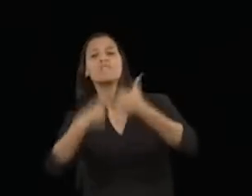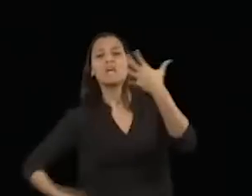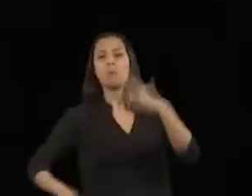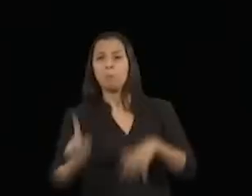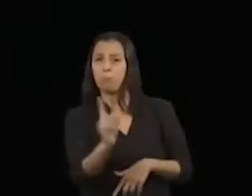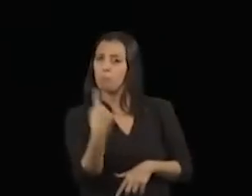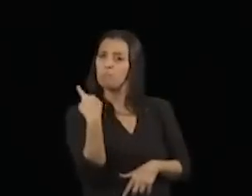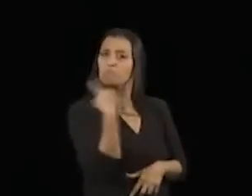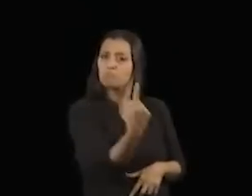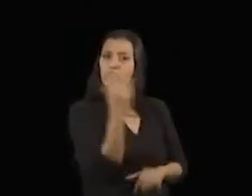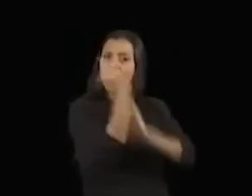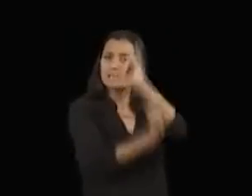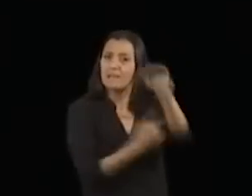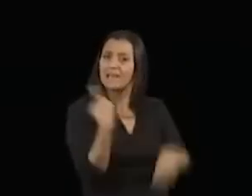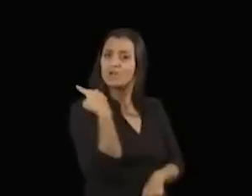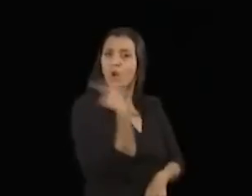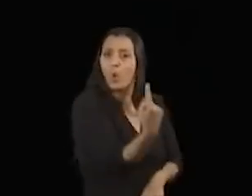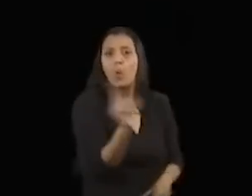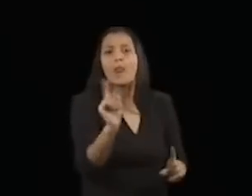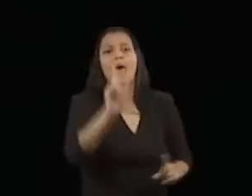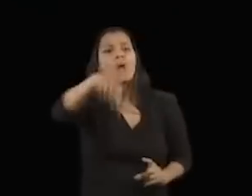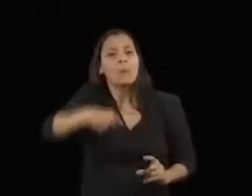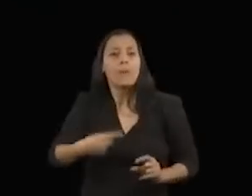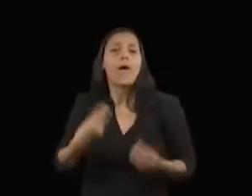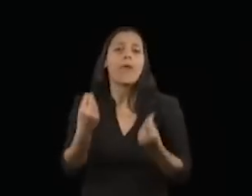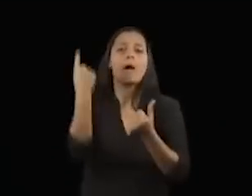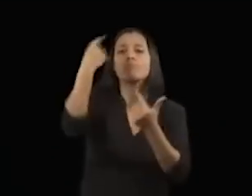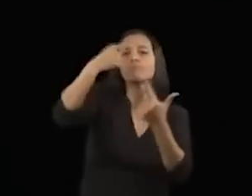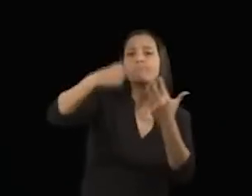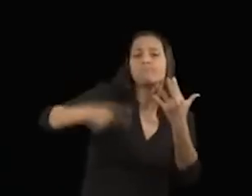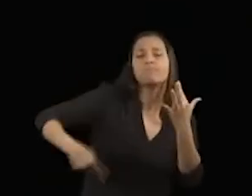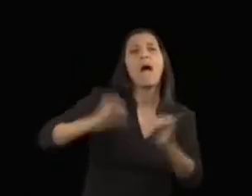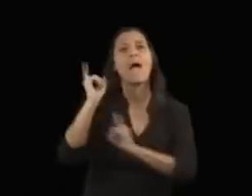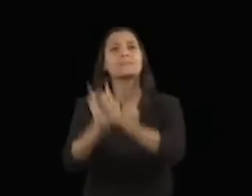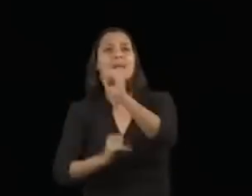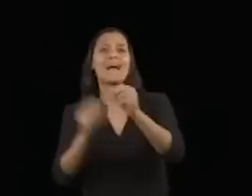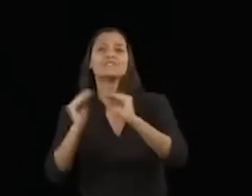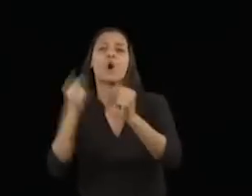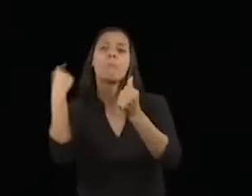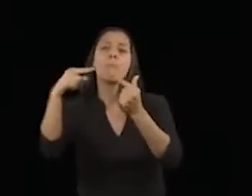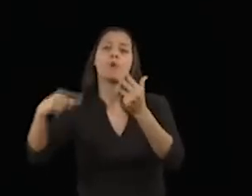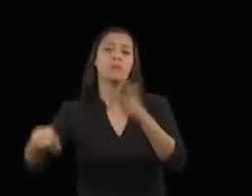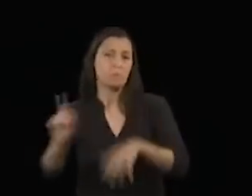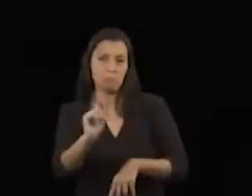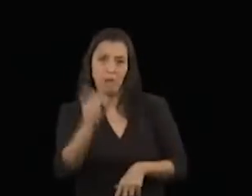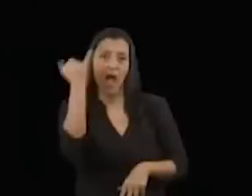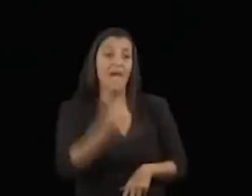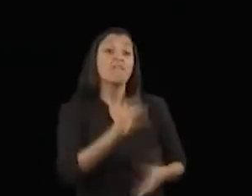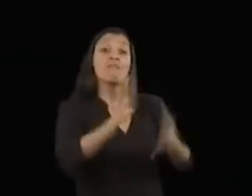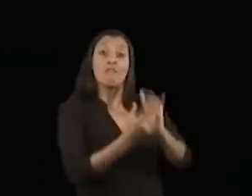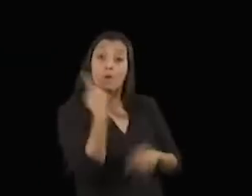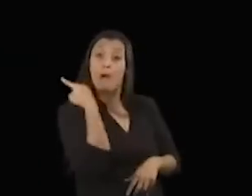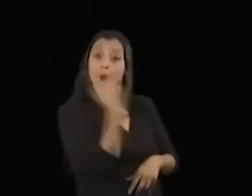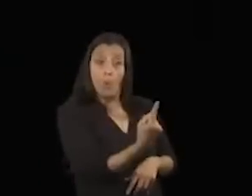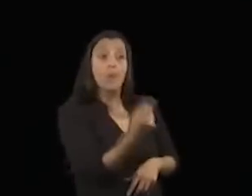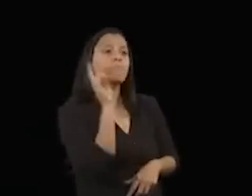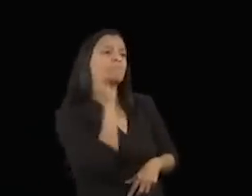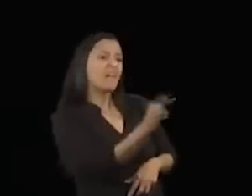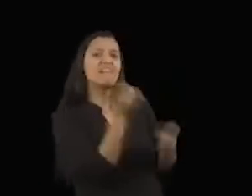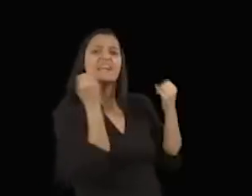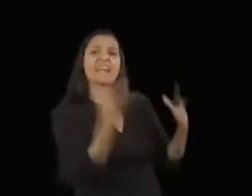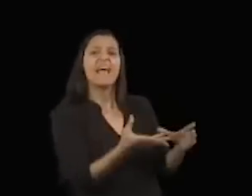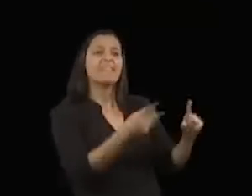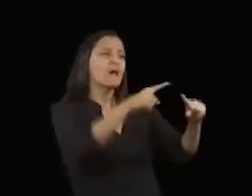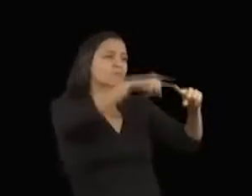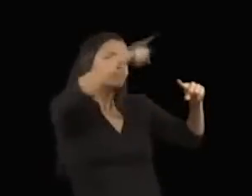digo, con lo cual no hay una explicación de por qué converge, no, digamos, o sea, usted tiene el modelo y entonces tiene que ver con las curvaturas